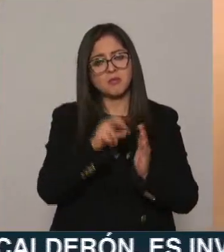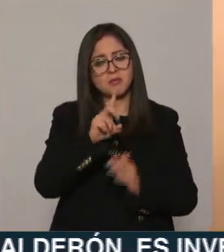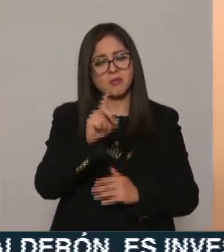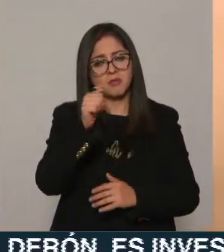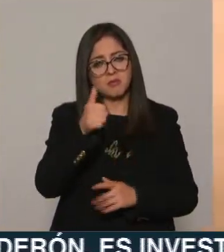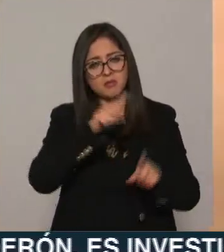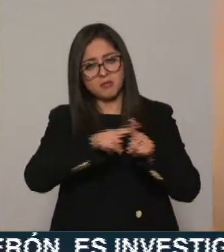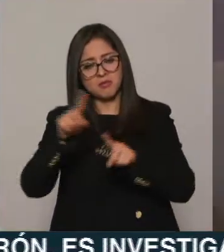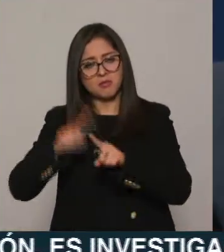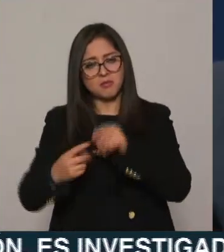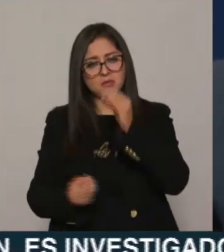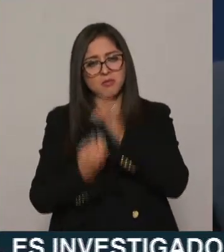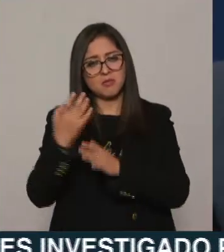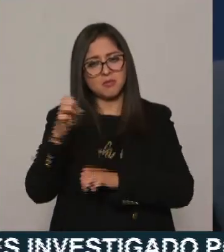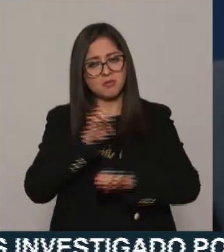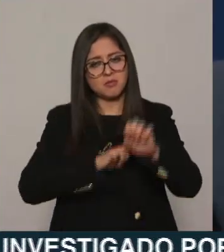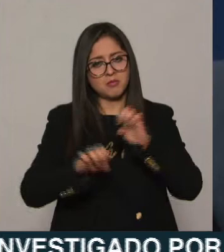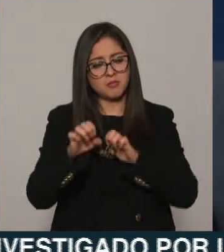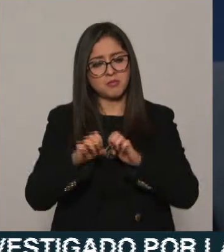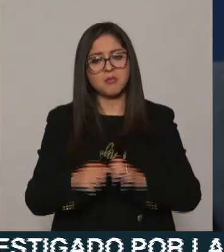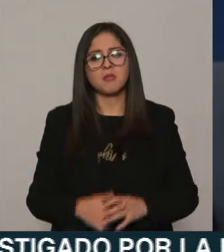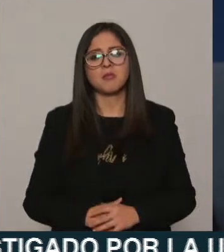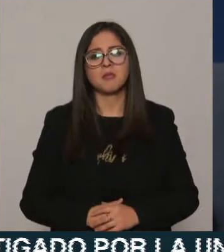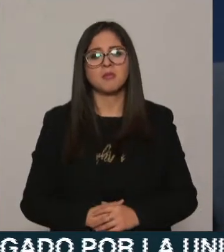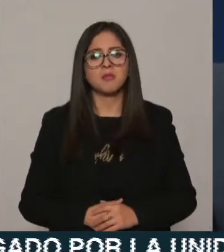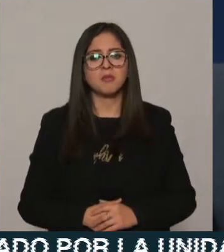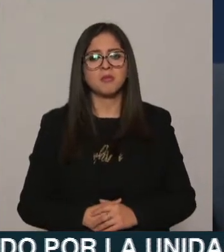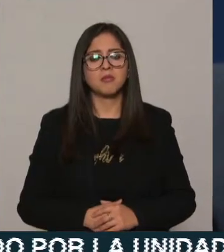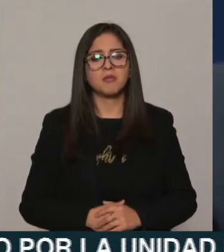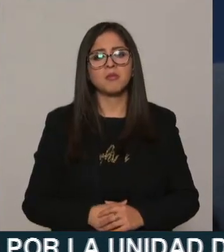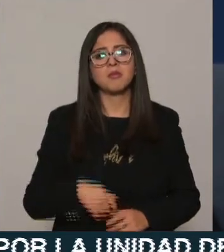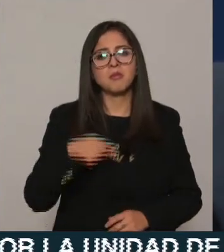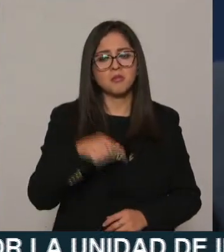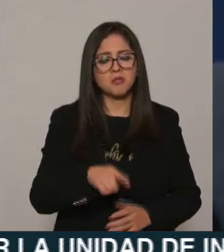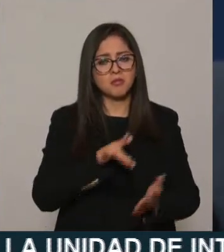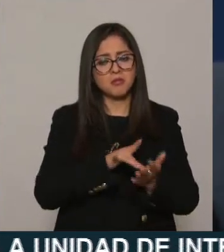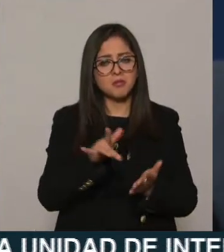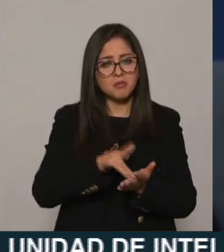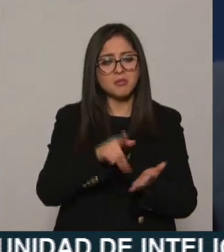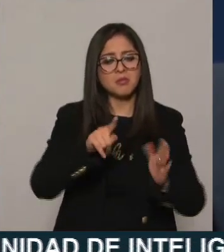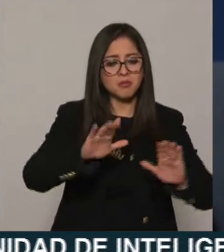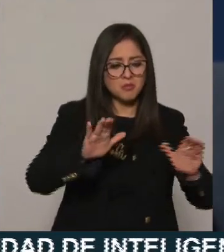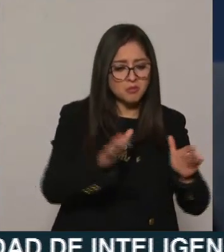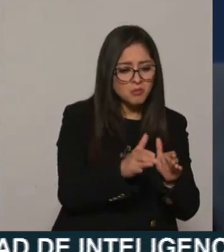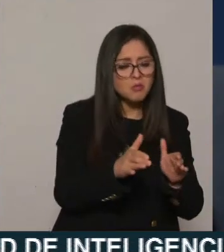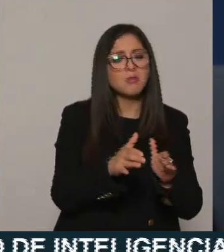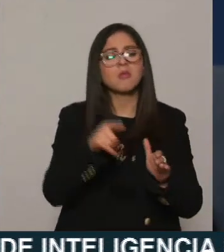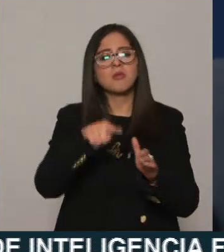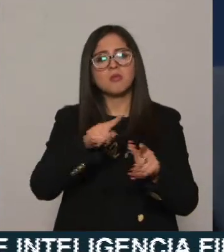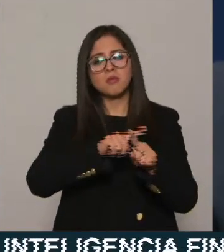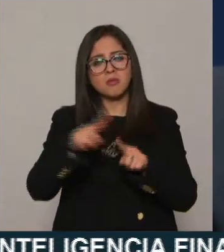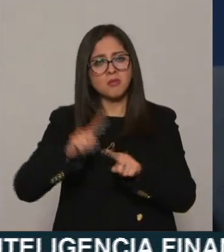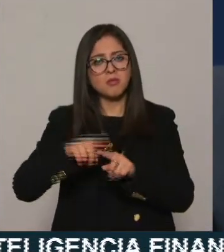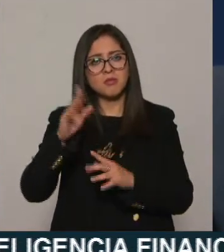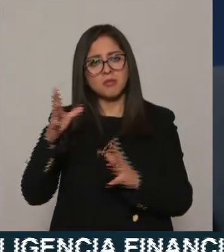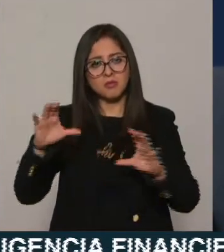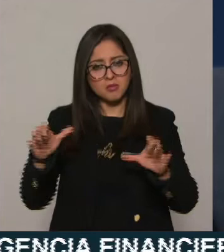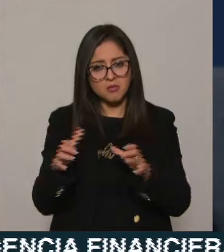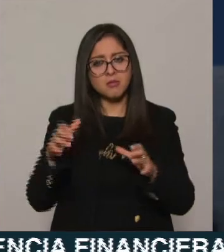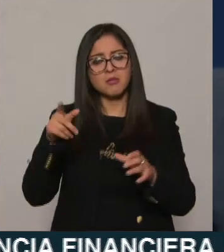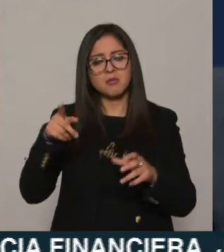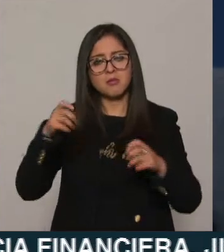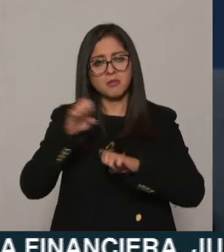nuevas empresas. Por ello, un punto clave es el apoyo al fomento de la micro y pequeña, así como las medianas empresas,